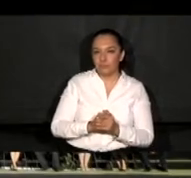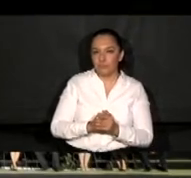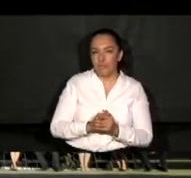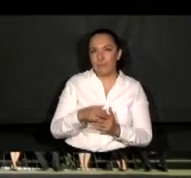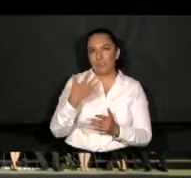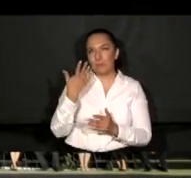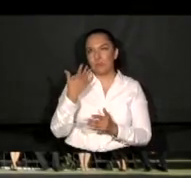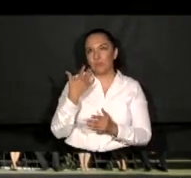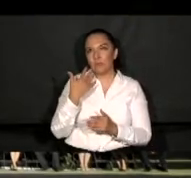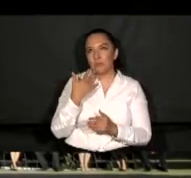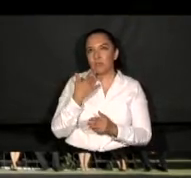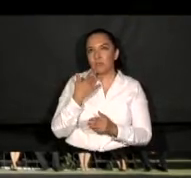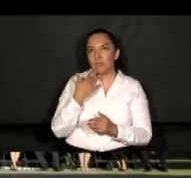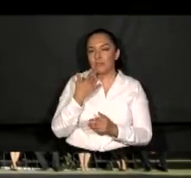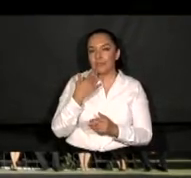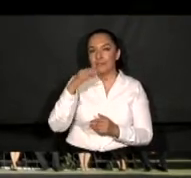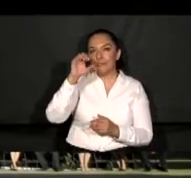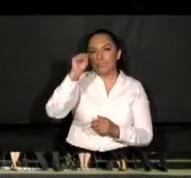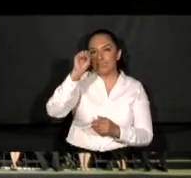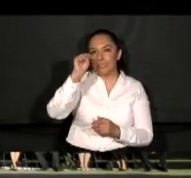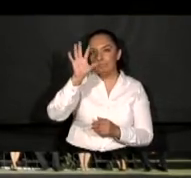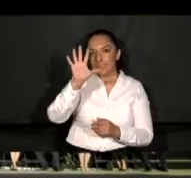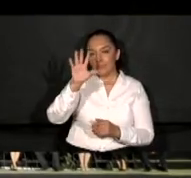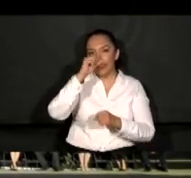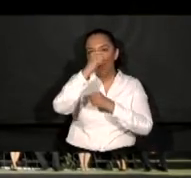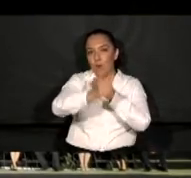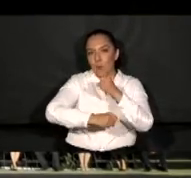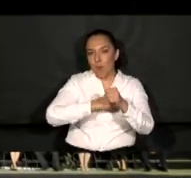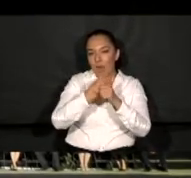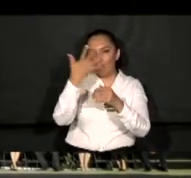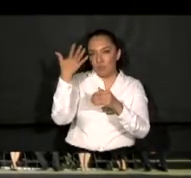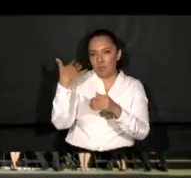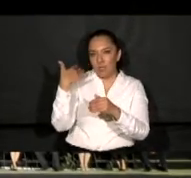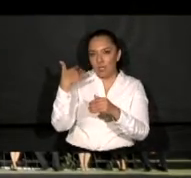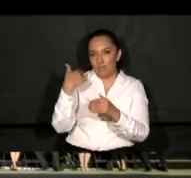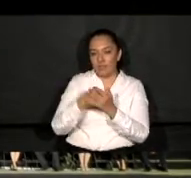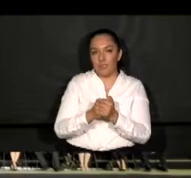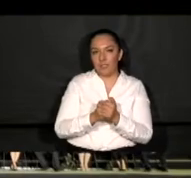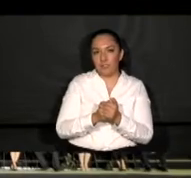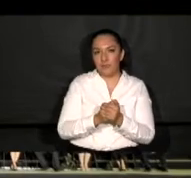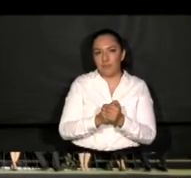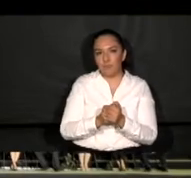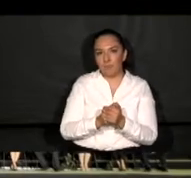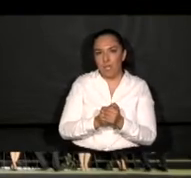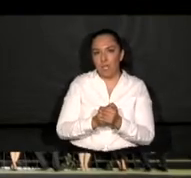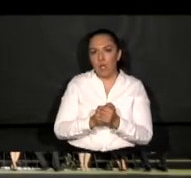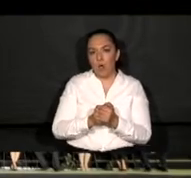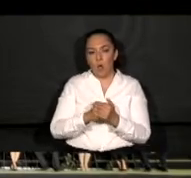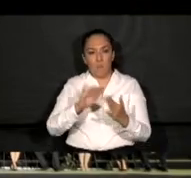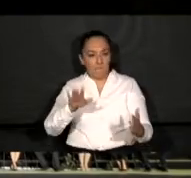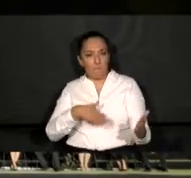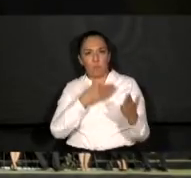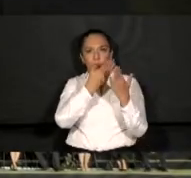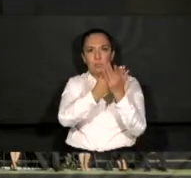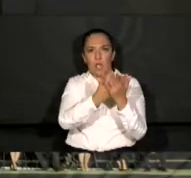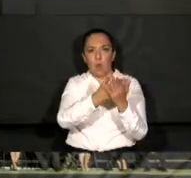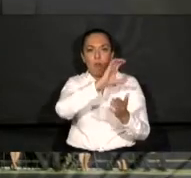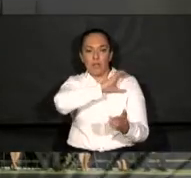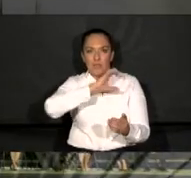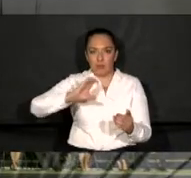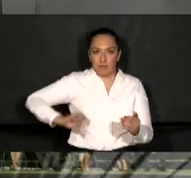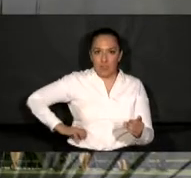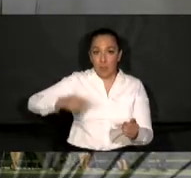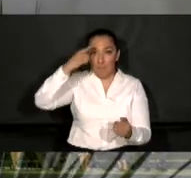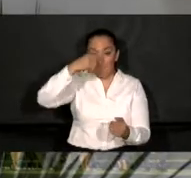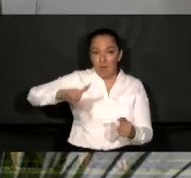Hace exactamente 65 años, don Luis H. Álvarez fue postulado por el PAN como candidato a